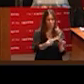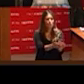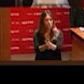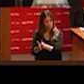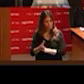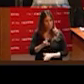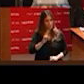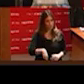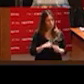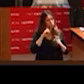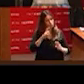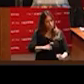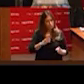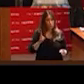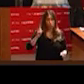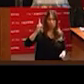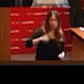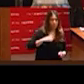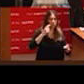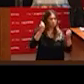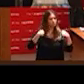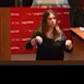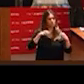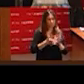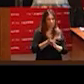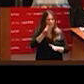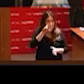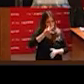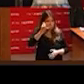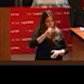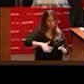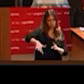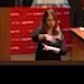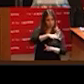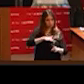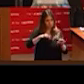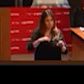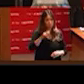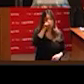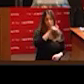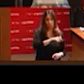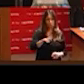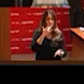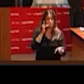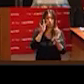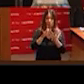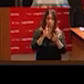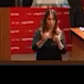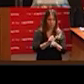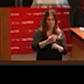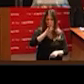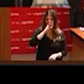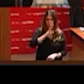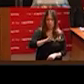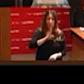compañeros se trata de que todo este entrenamiento se haga a pie de campo y las personas que van a trabajar de forma